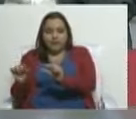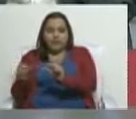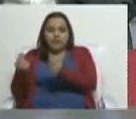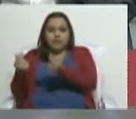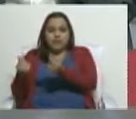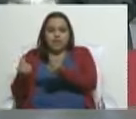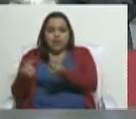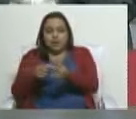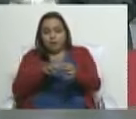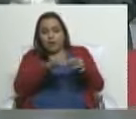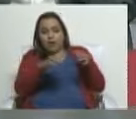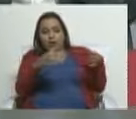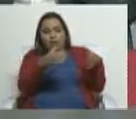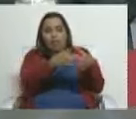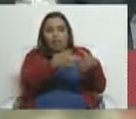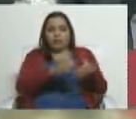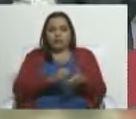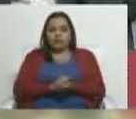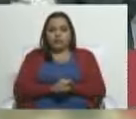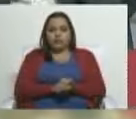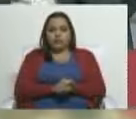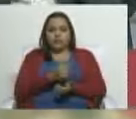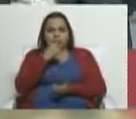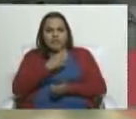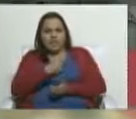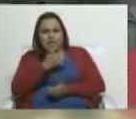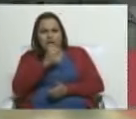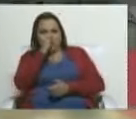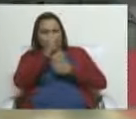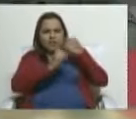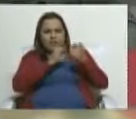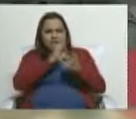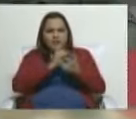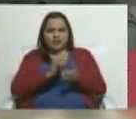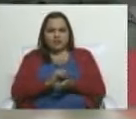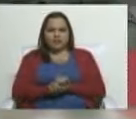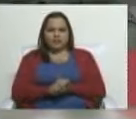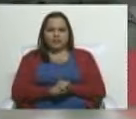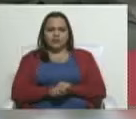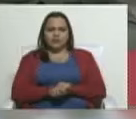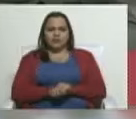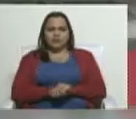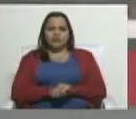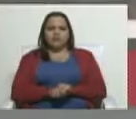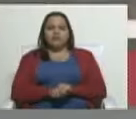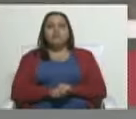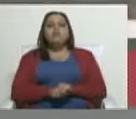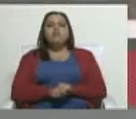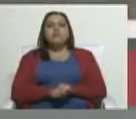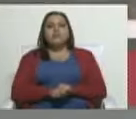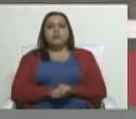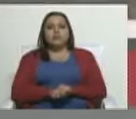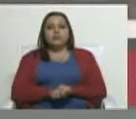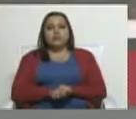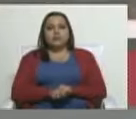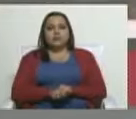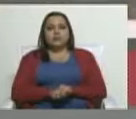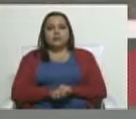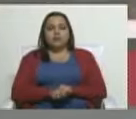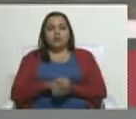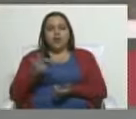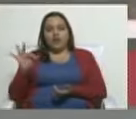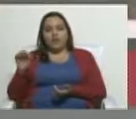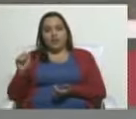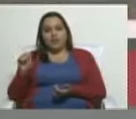de la población mundial. Me están diciendo que llegó un material de... ¿Sí llegó? Fabián Ibarra. Llegó un material de Fabián Ibarra